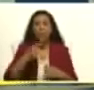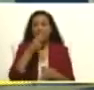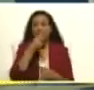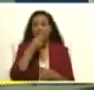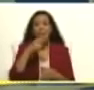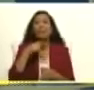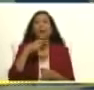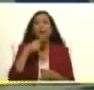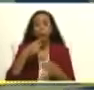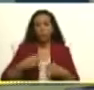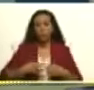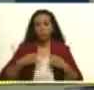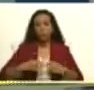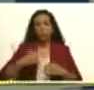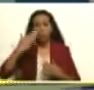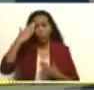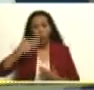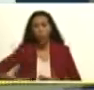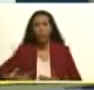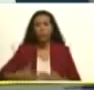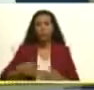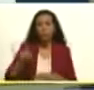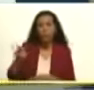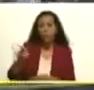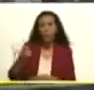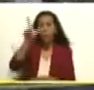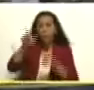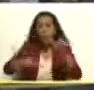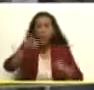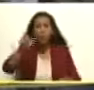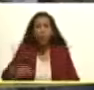Atención, milicianos. Atención, milicianas.